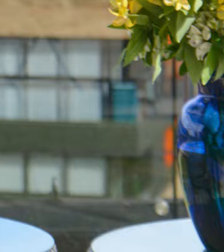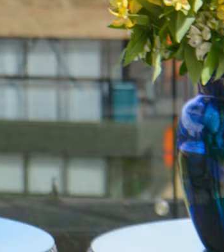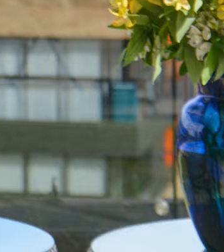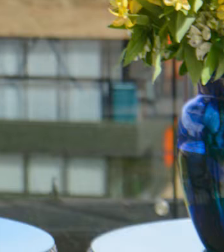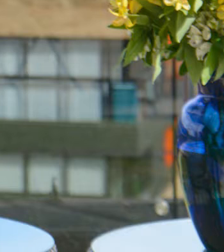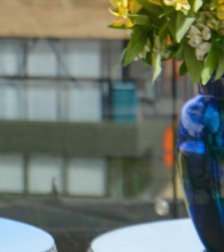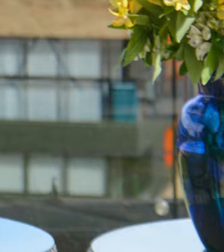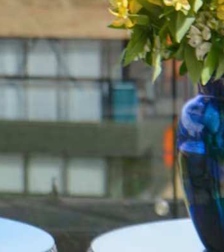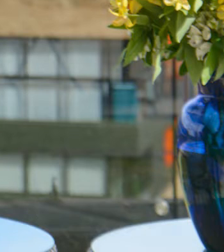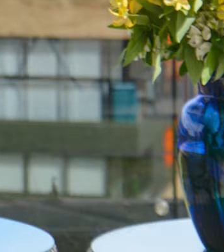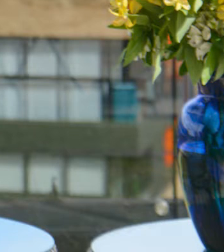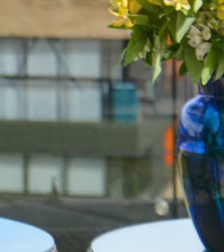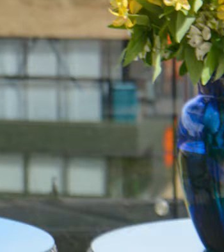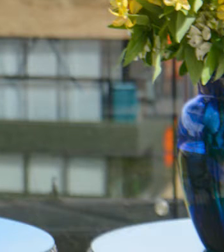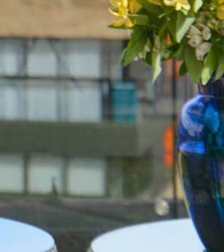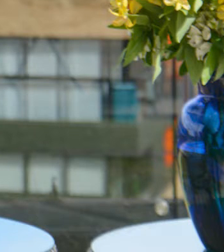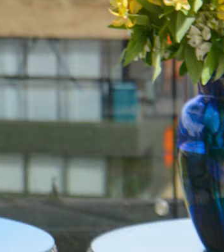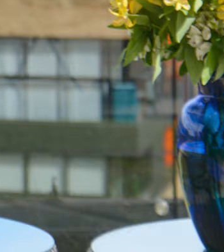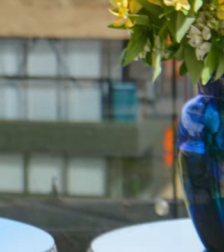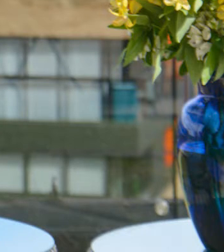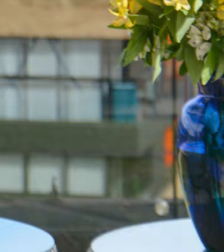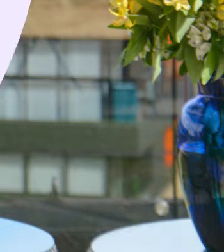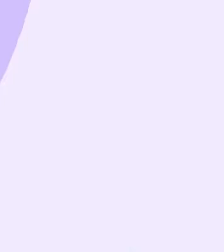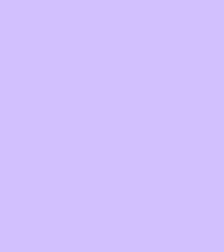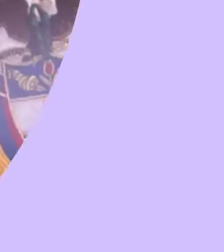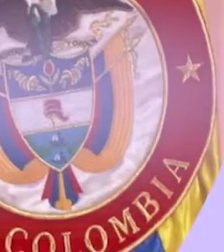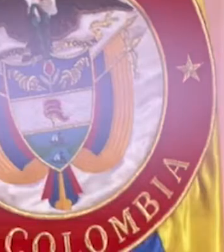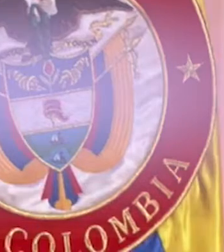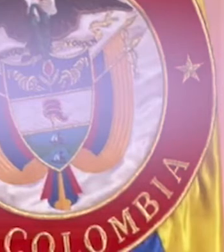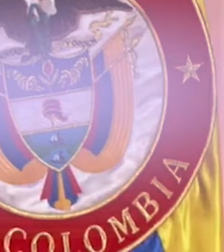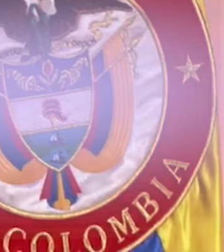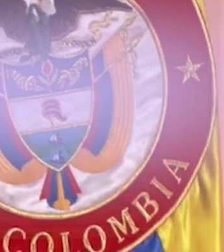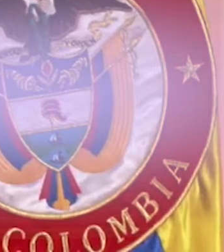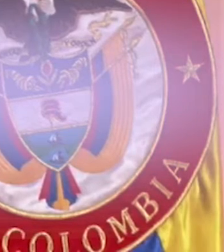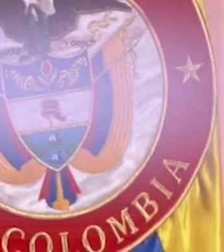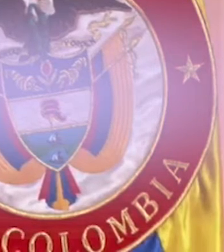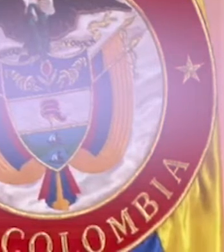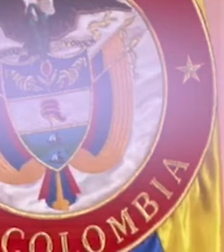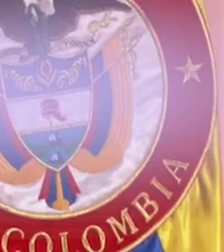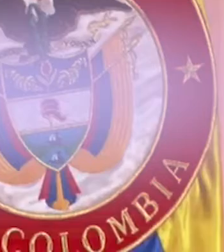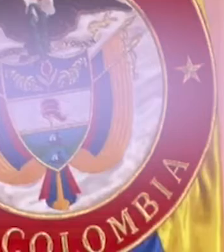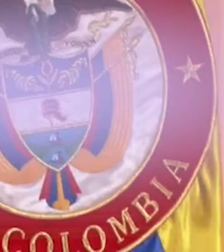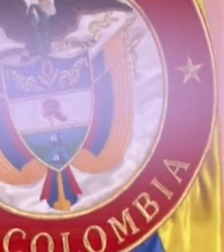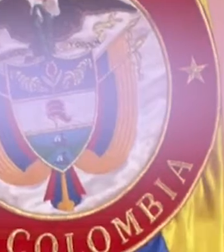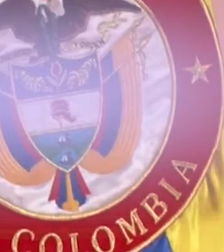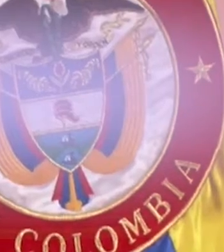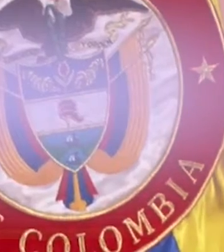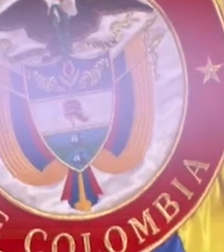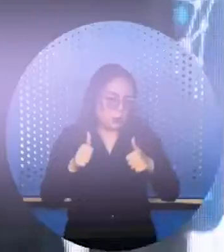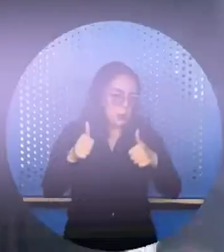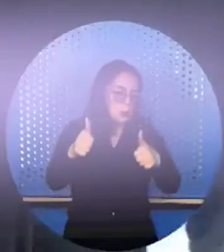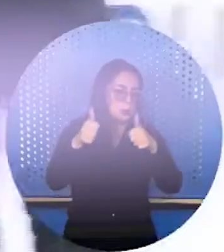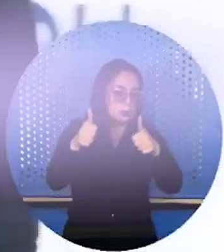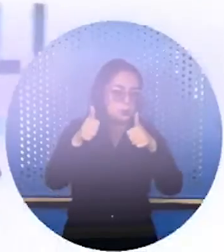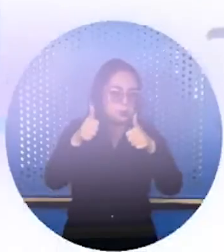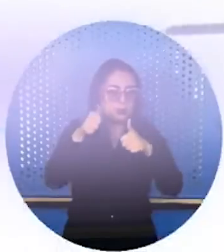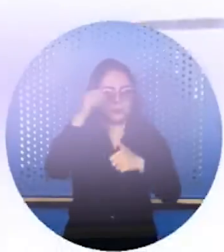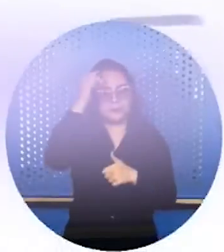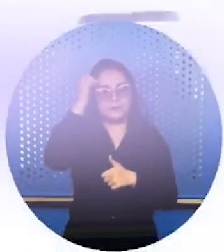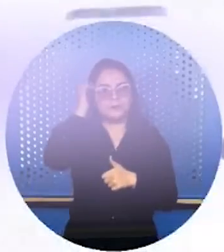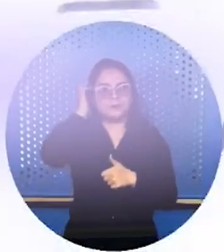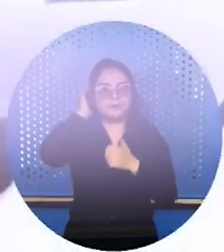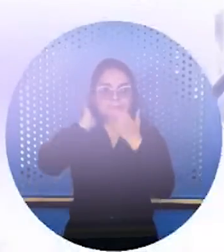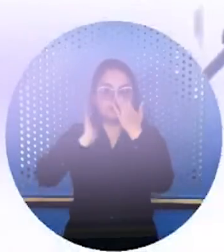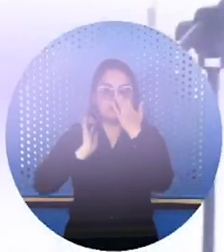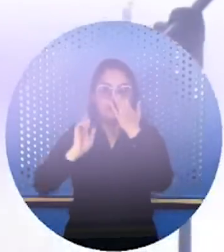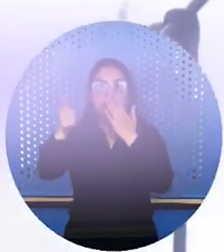de Televisión y en Radio Televisión Nacional de Colombia. Con una participación de más de 100 personas de la academia y del sector público y